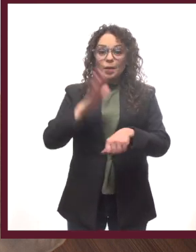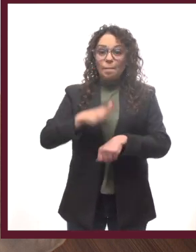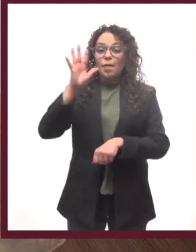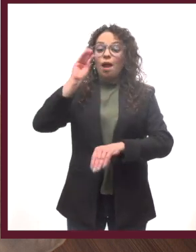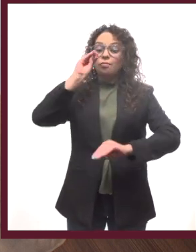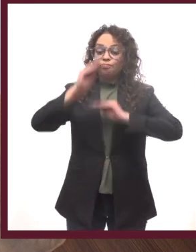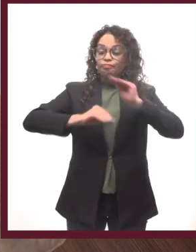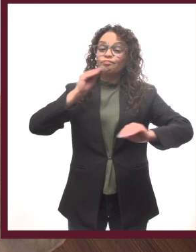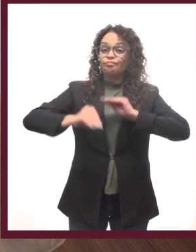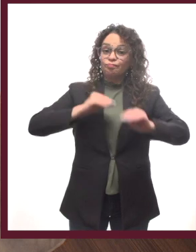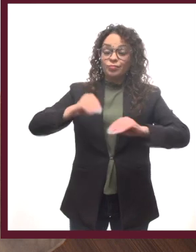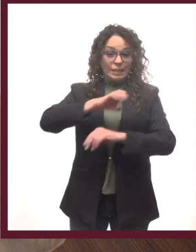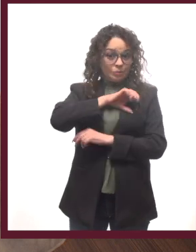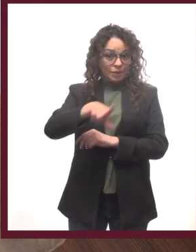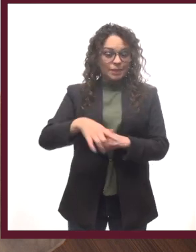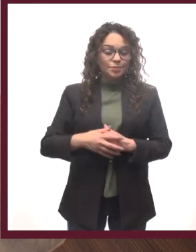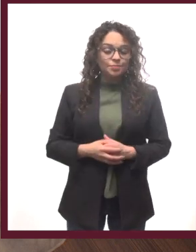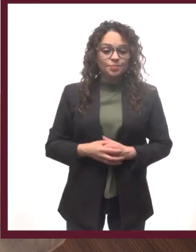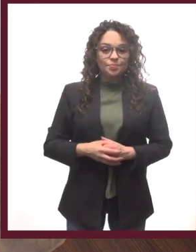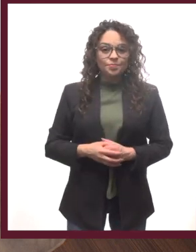artillería pesada.